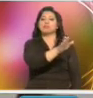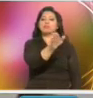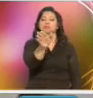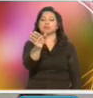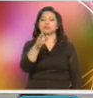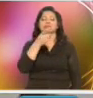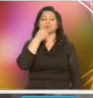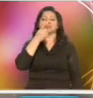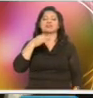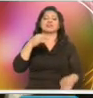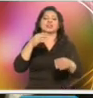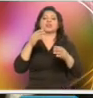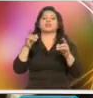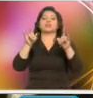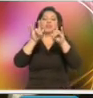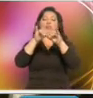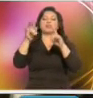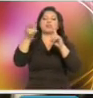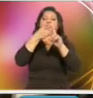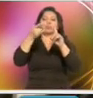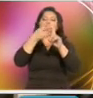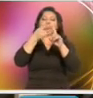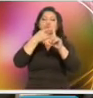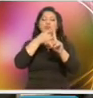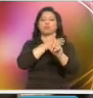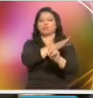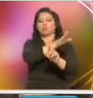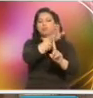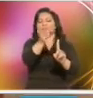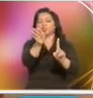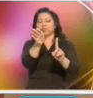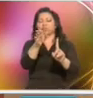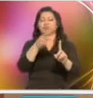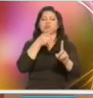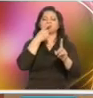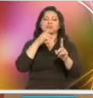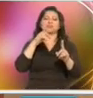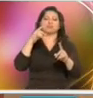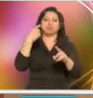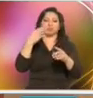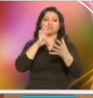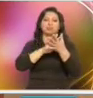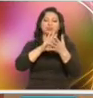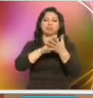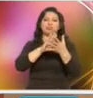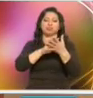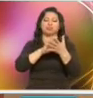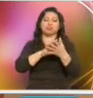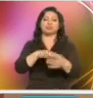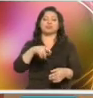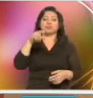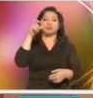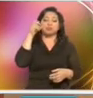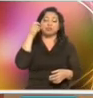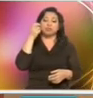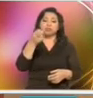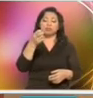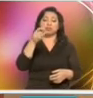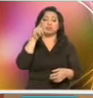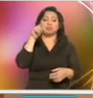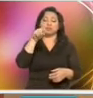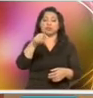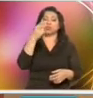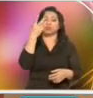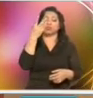atrás. Y entonces lo que sucede es que ya cuando llegan a la parte posterior de Lecumberri, ahí los asesinan a Madero y a Pino